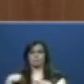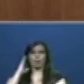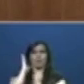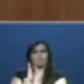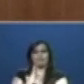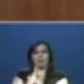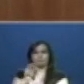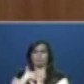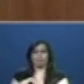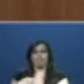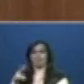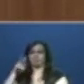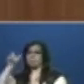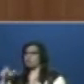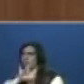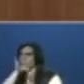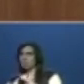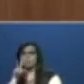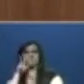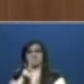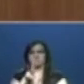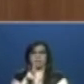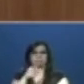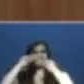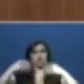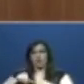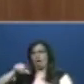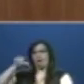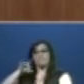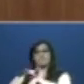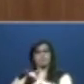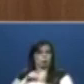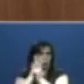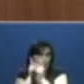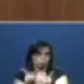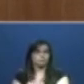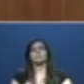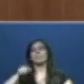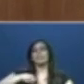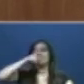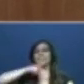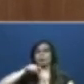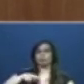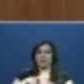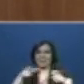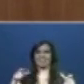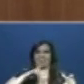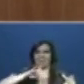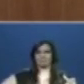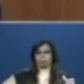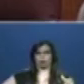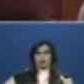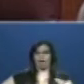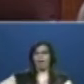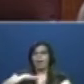acceder fácilmente por ejemplo a su historia clínica abreviada La implantación en 2013 de la receta electrónica en un área de